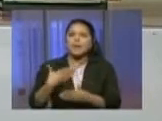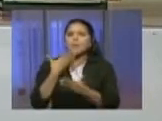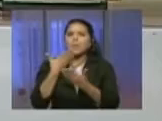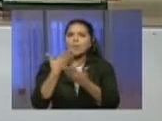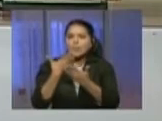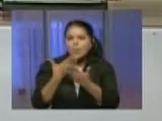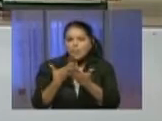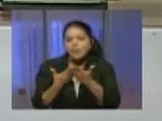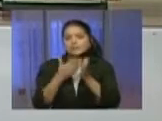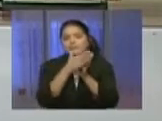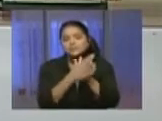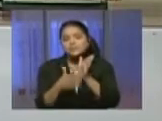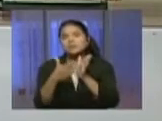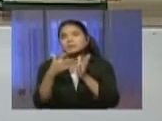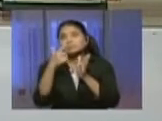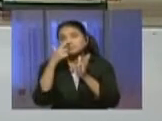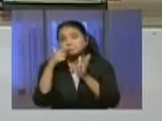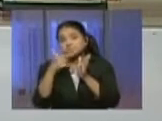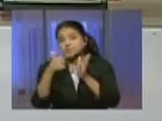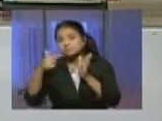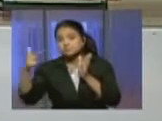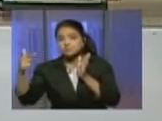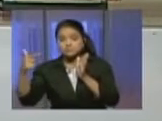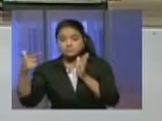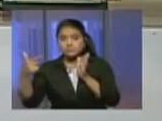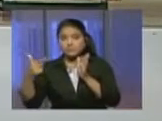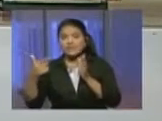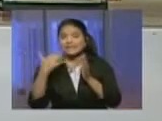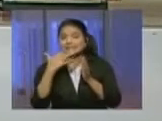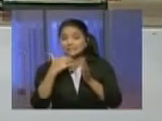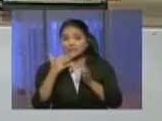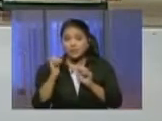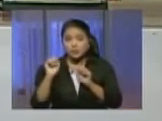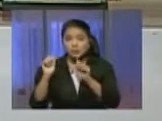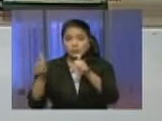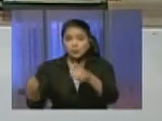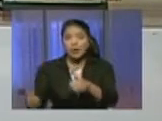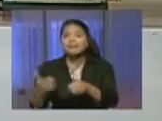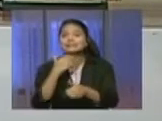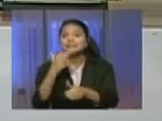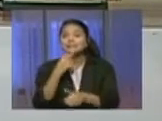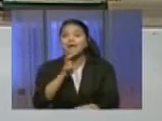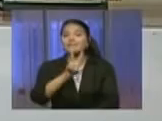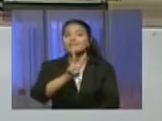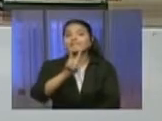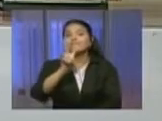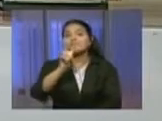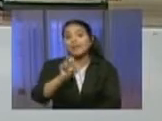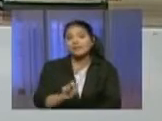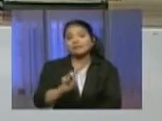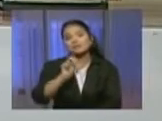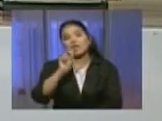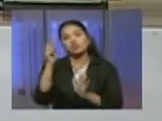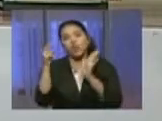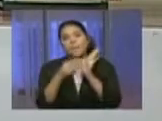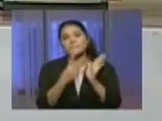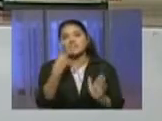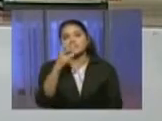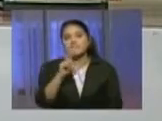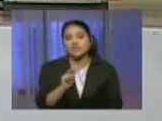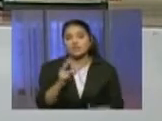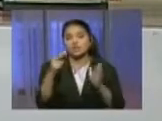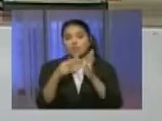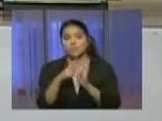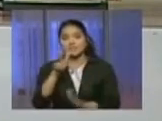para la tercera década de este siglo cuando ya estemos entrando en el 2020 21 cuando estemos por conmemorar los